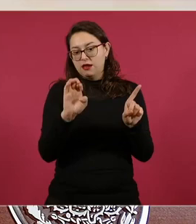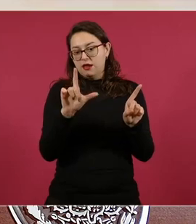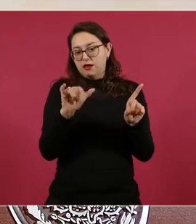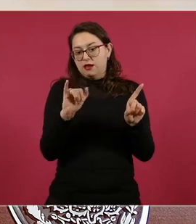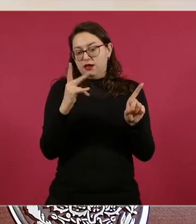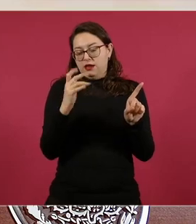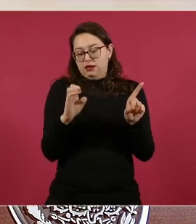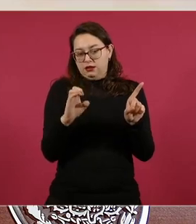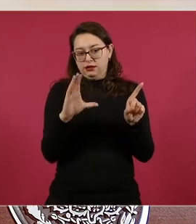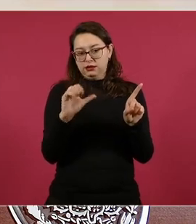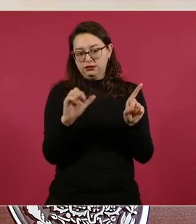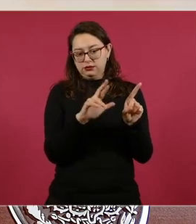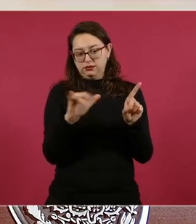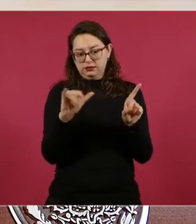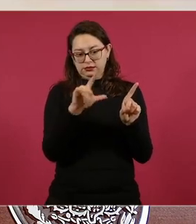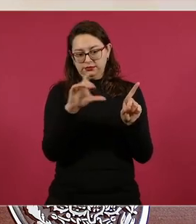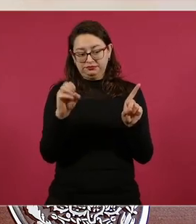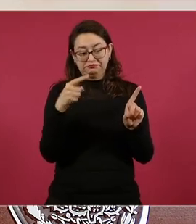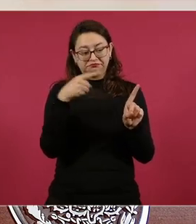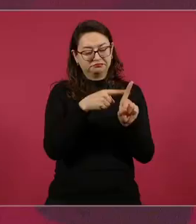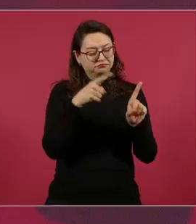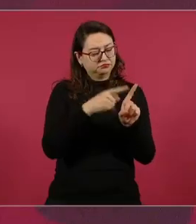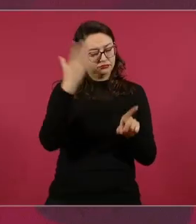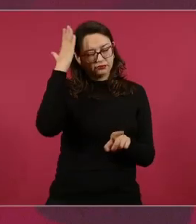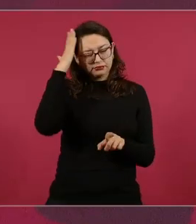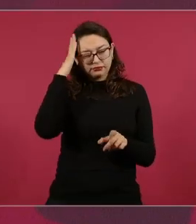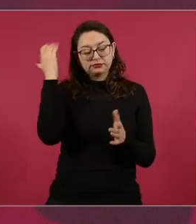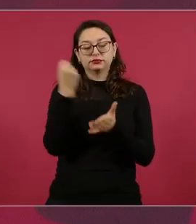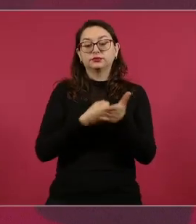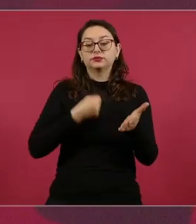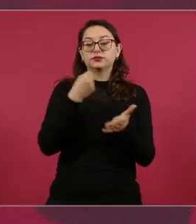defensor de los mayas.